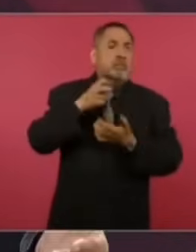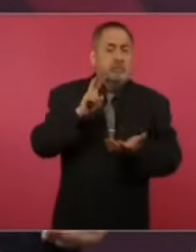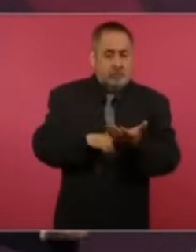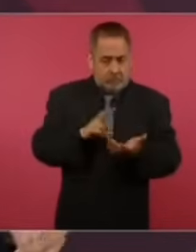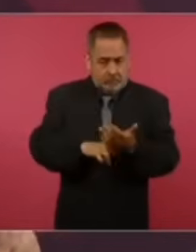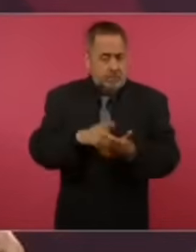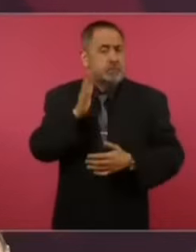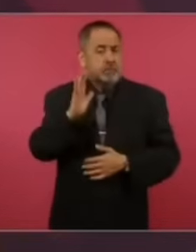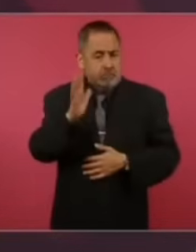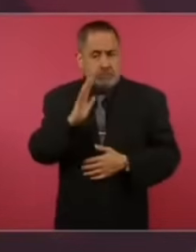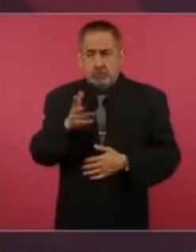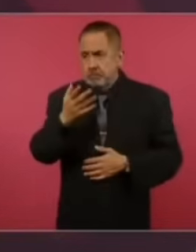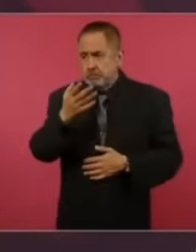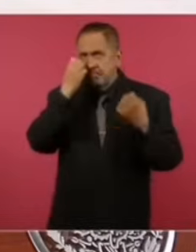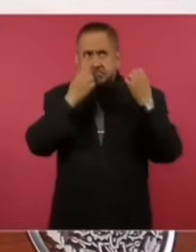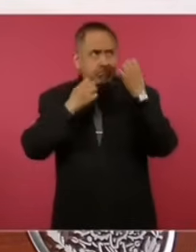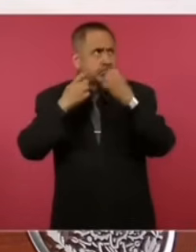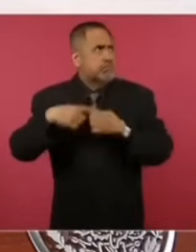el